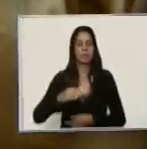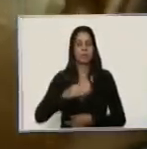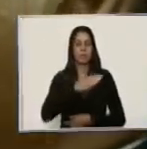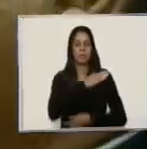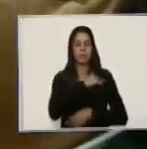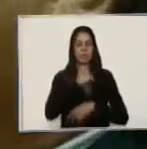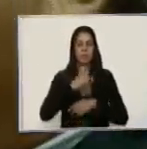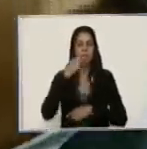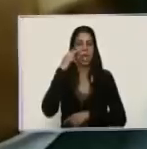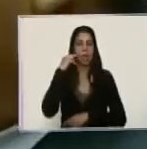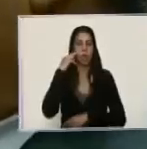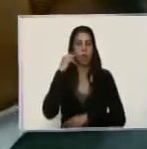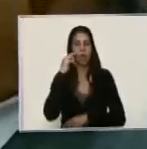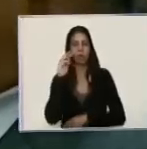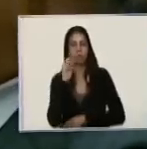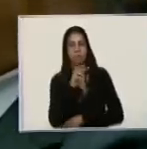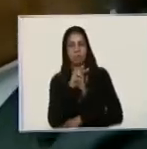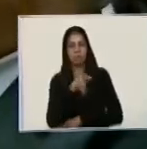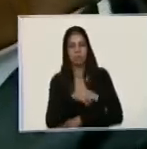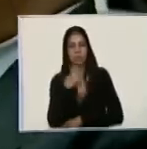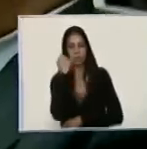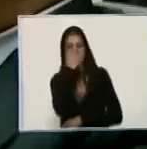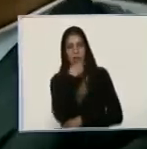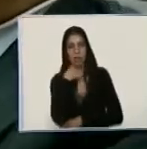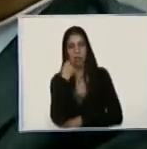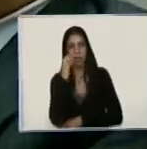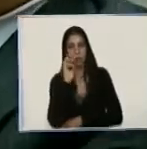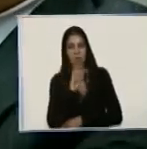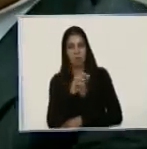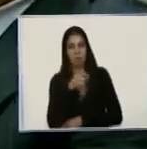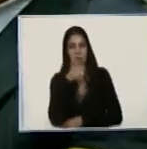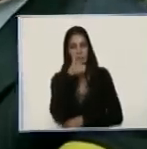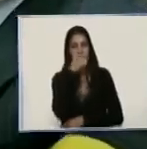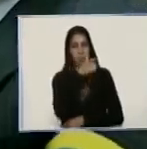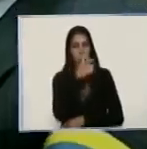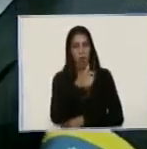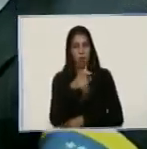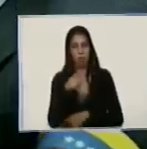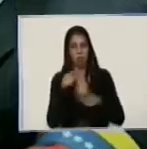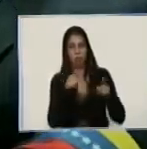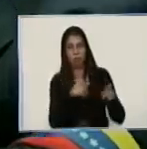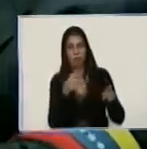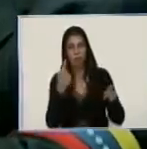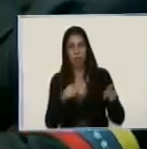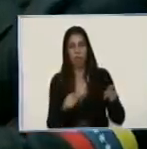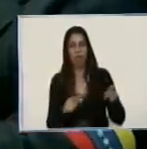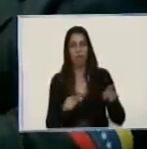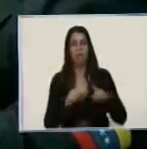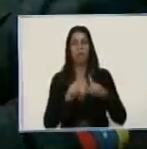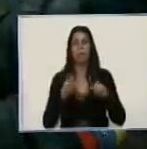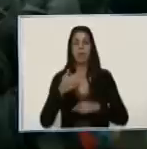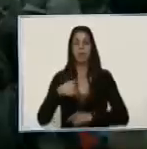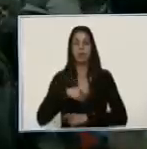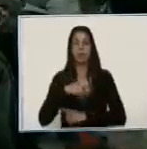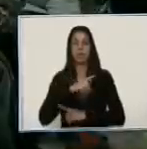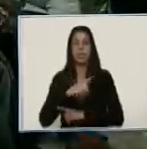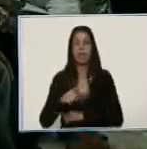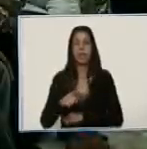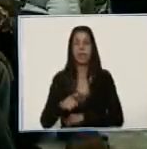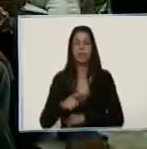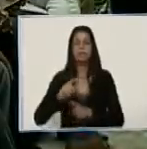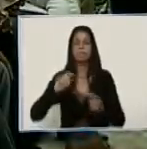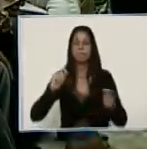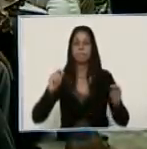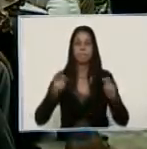Suárez, eso es pueblo que está allí. Pero tenemos que transformar